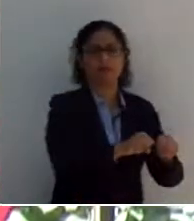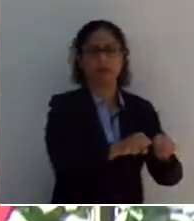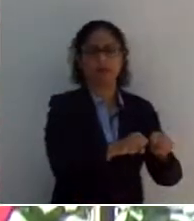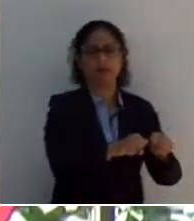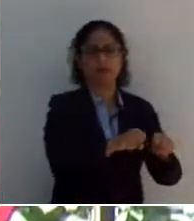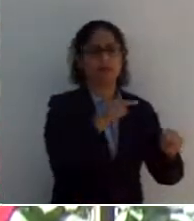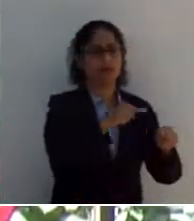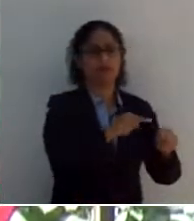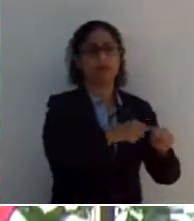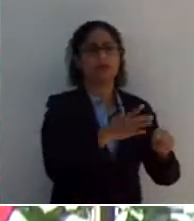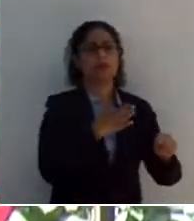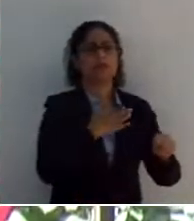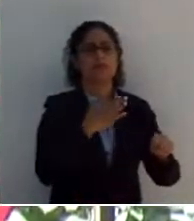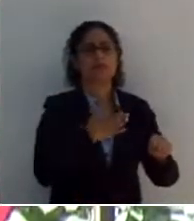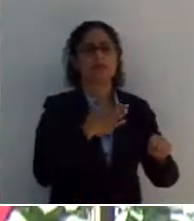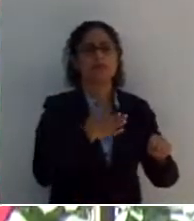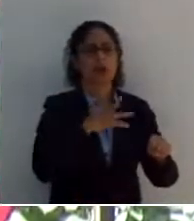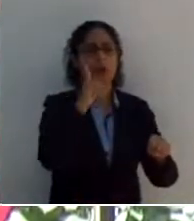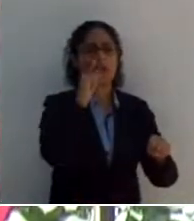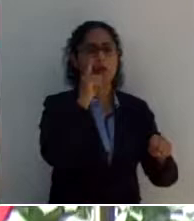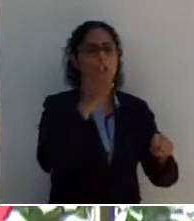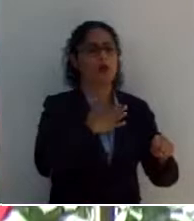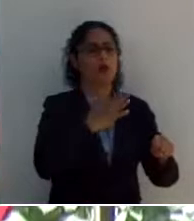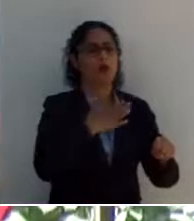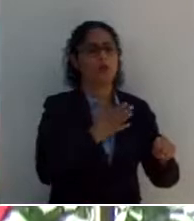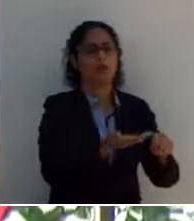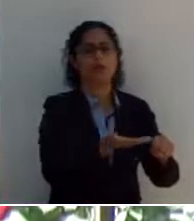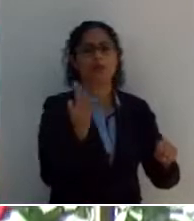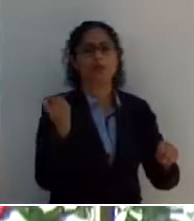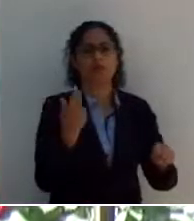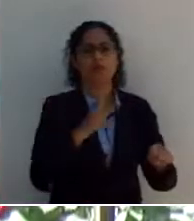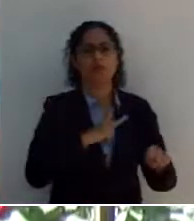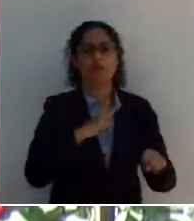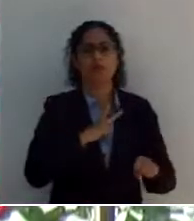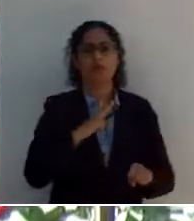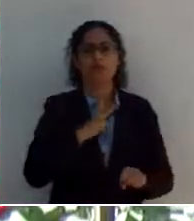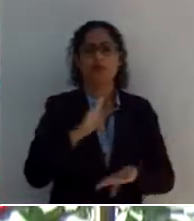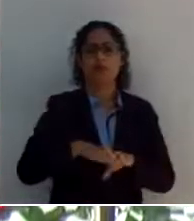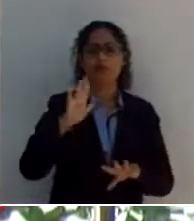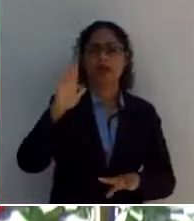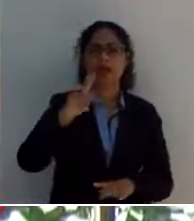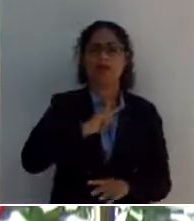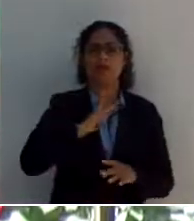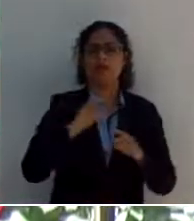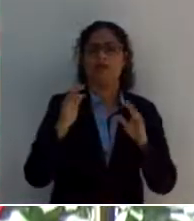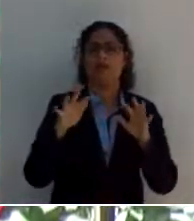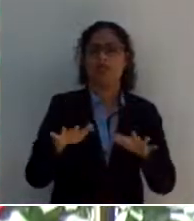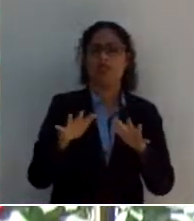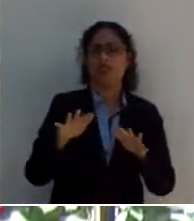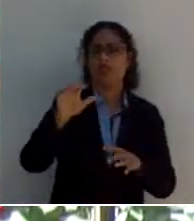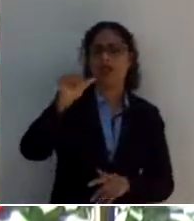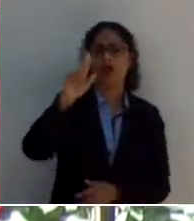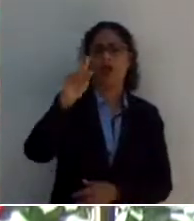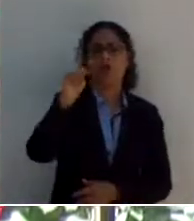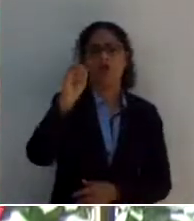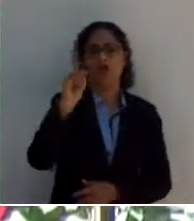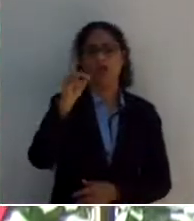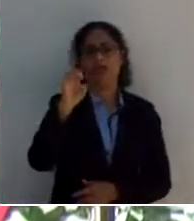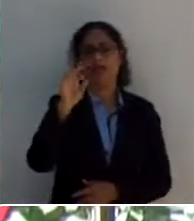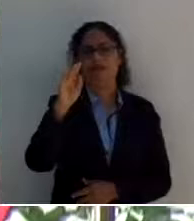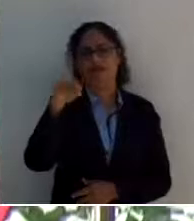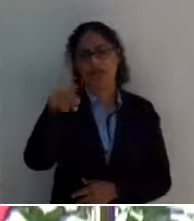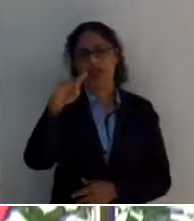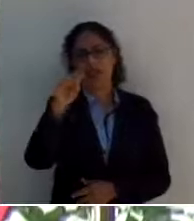te decían que ellos eran elementos de la autodefensa, de fuerza rural o de quién sabe